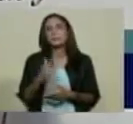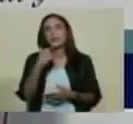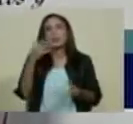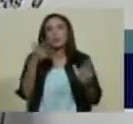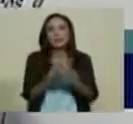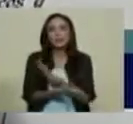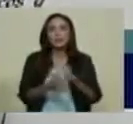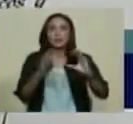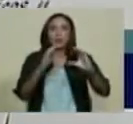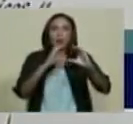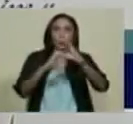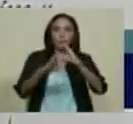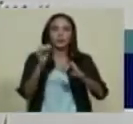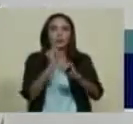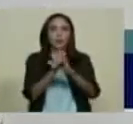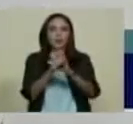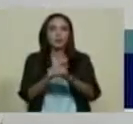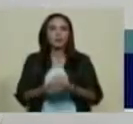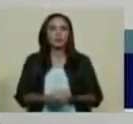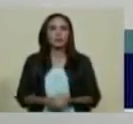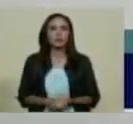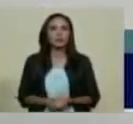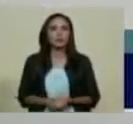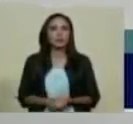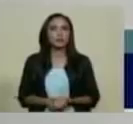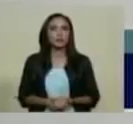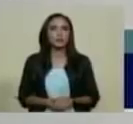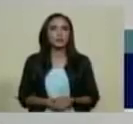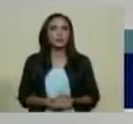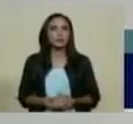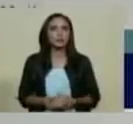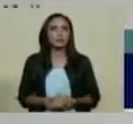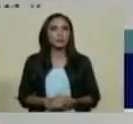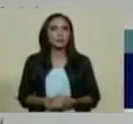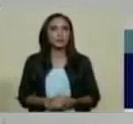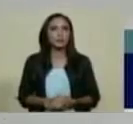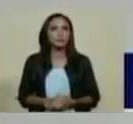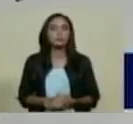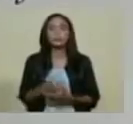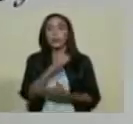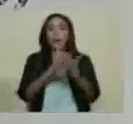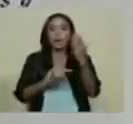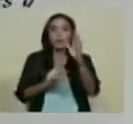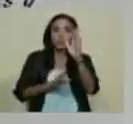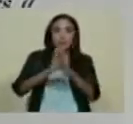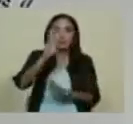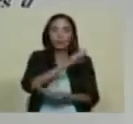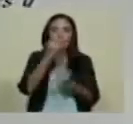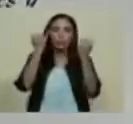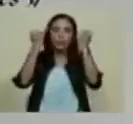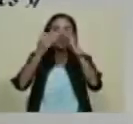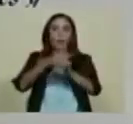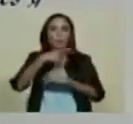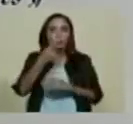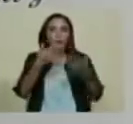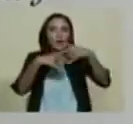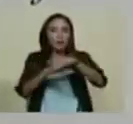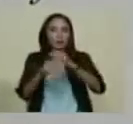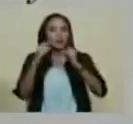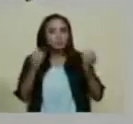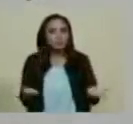telecomunicaciones y el aprendizaje de las telecomunicaciones en el país. El desarrollo de una política integral que impulse la creación de